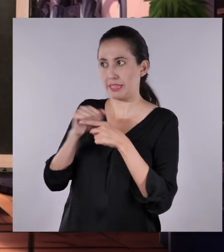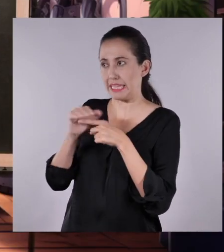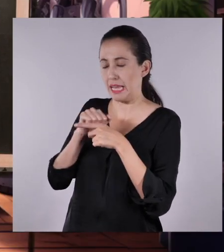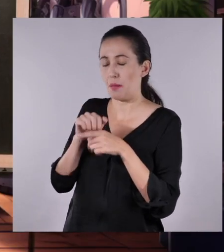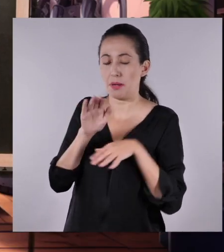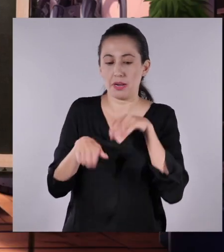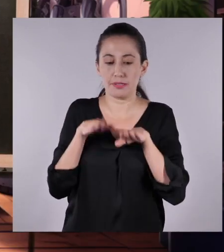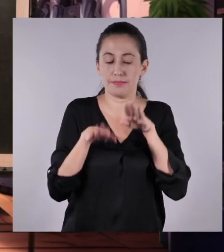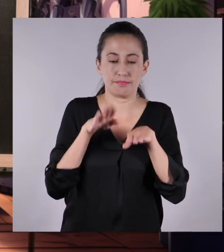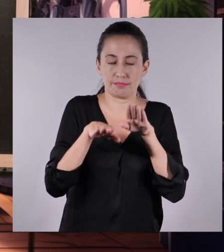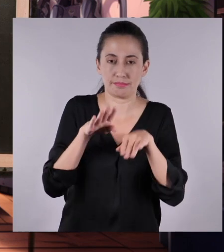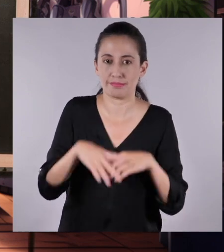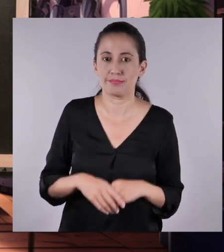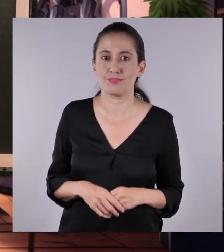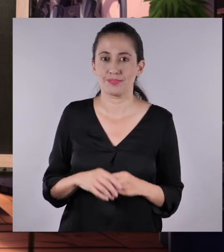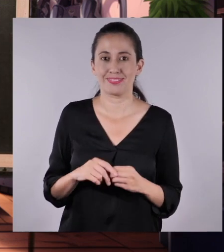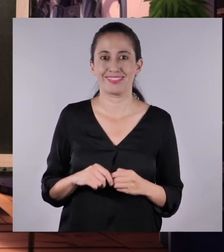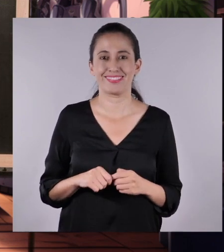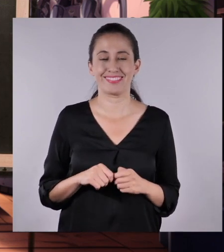Talón punta. A ver, lo voy a intentar un poquito más rápido.